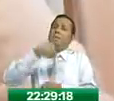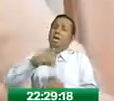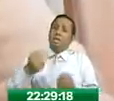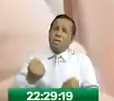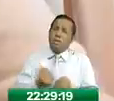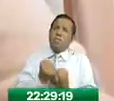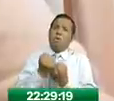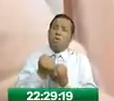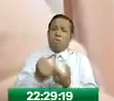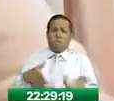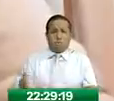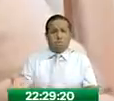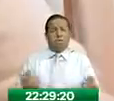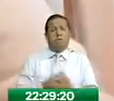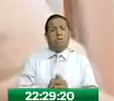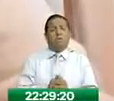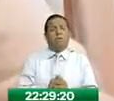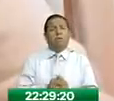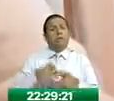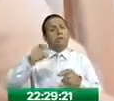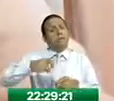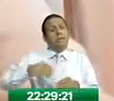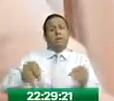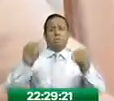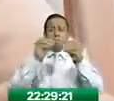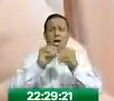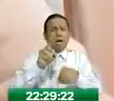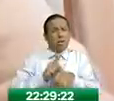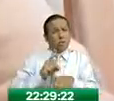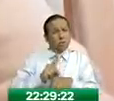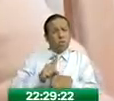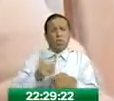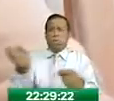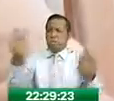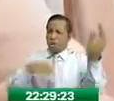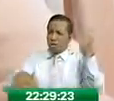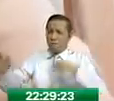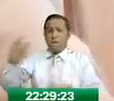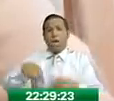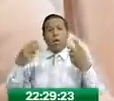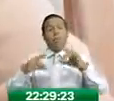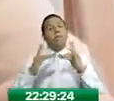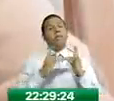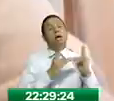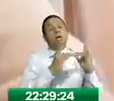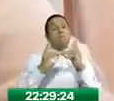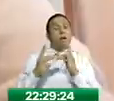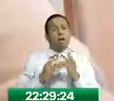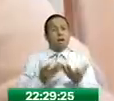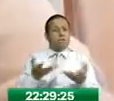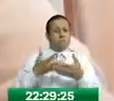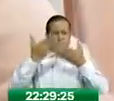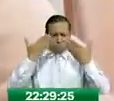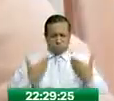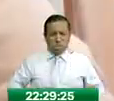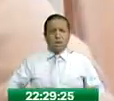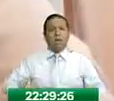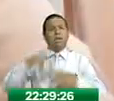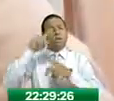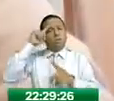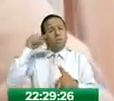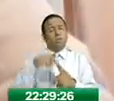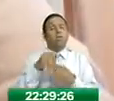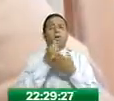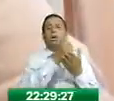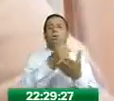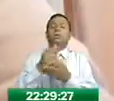cantidad, de hecho, de profesionales, de camas, de insumos, de todo para poder atender a los pacientes